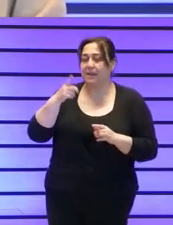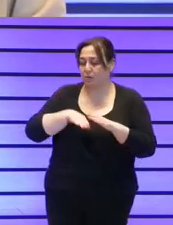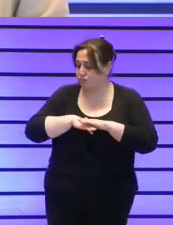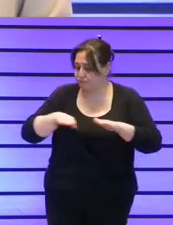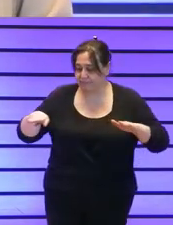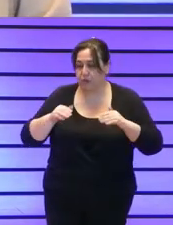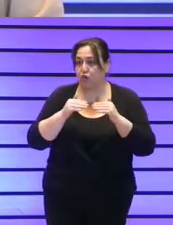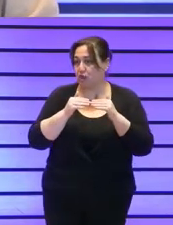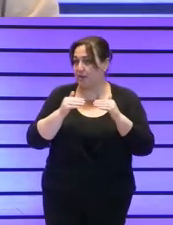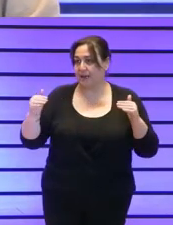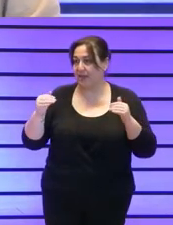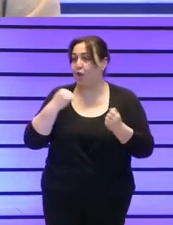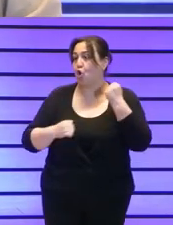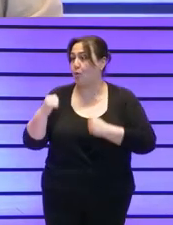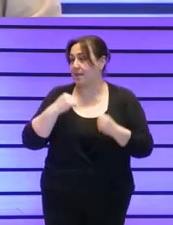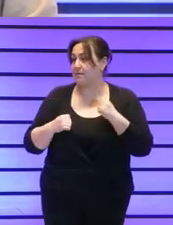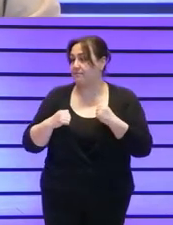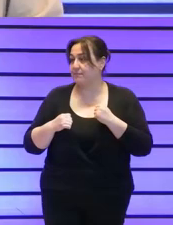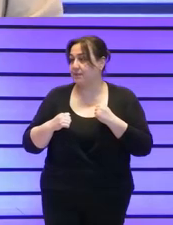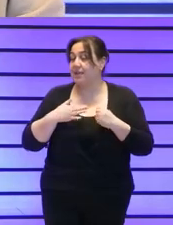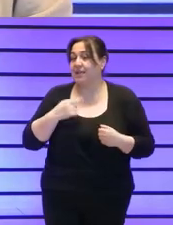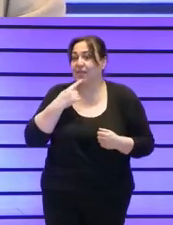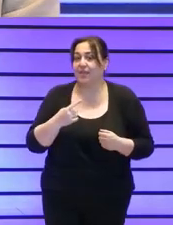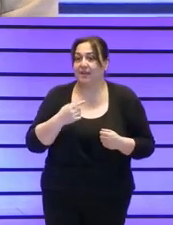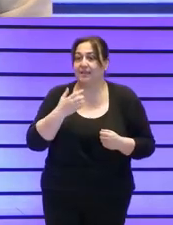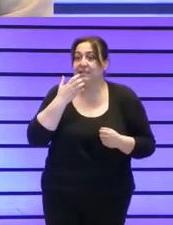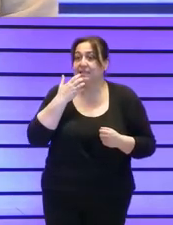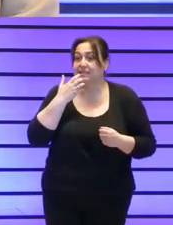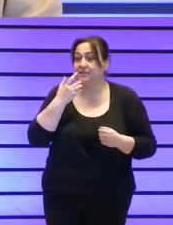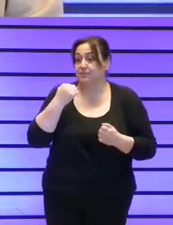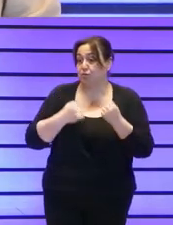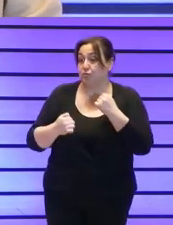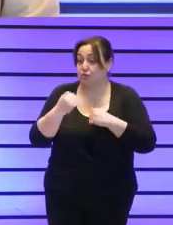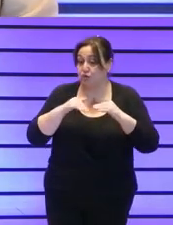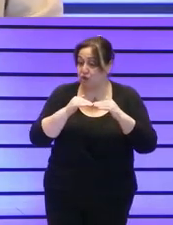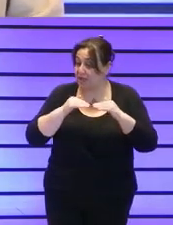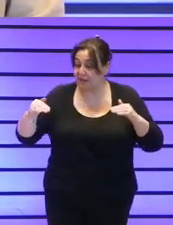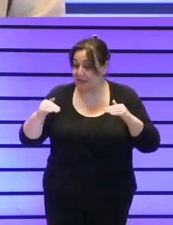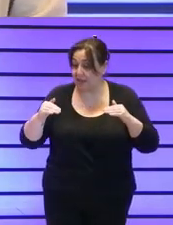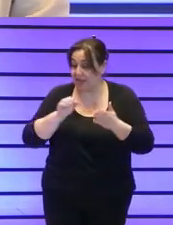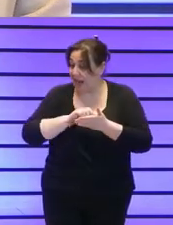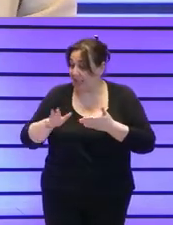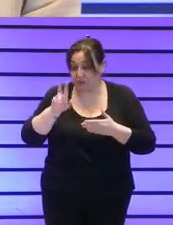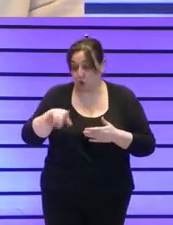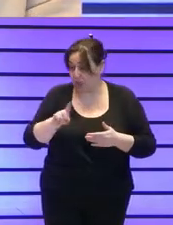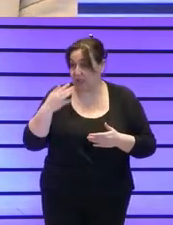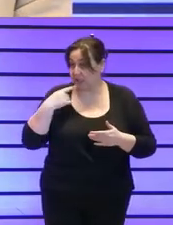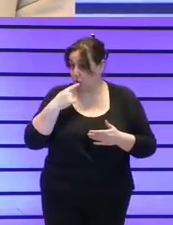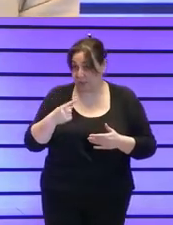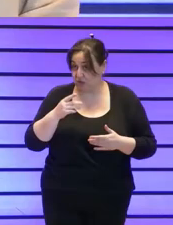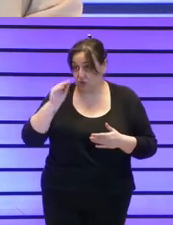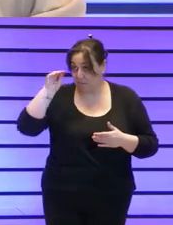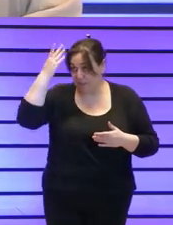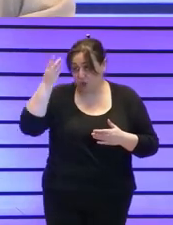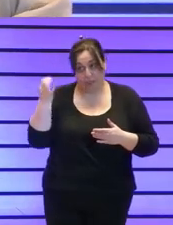es la sostenibilidad económica. Es decir, si no hay, acabo de decir que la sostenibilidad no es gratis y que hay que desmontar ese mito. Si